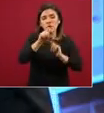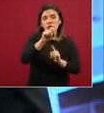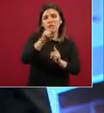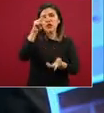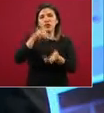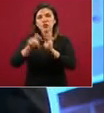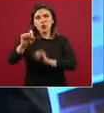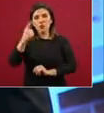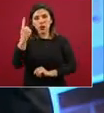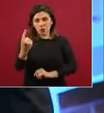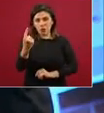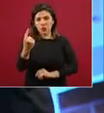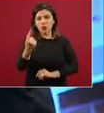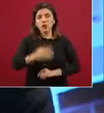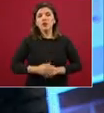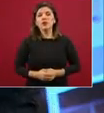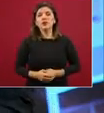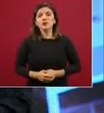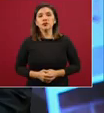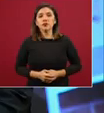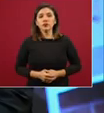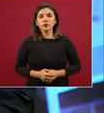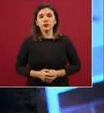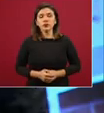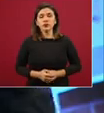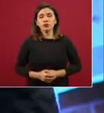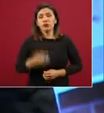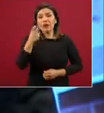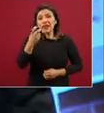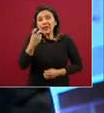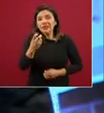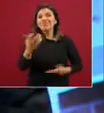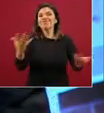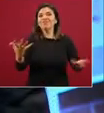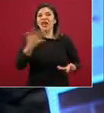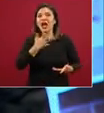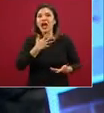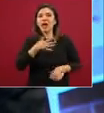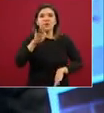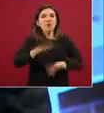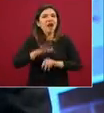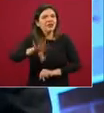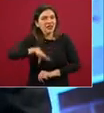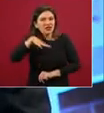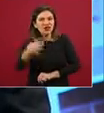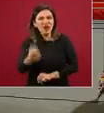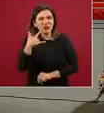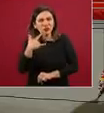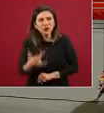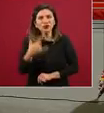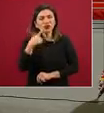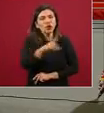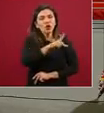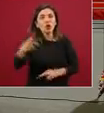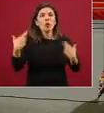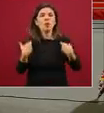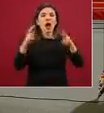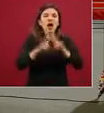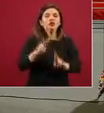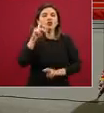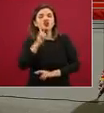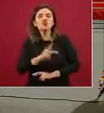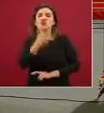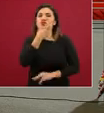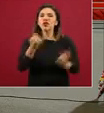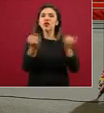2020-2021 y esto ha significado pues un gran esfuerzo de todas las maestras, los